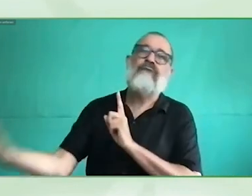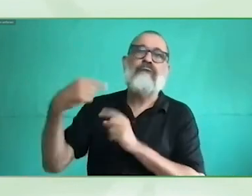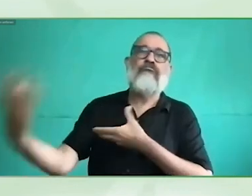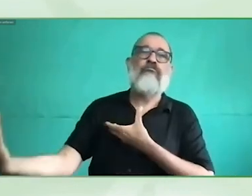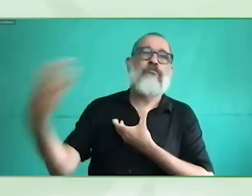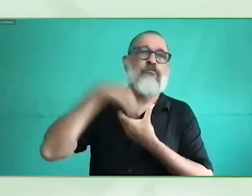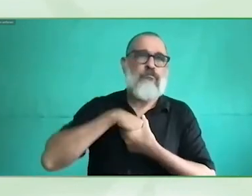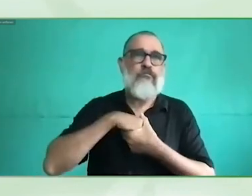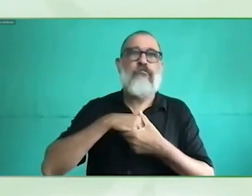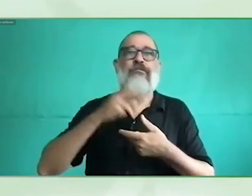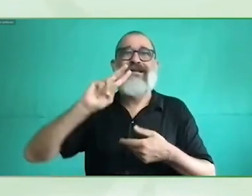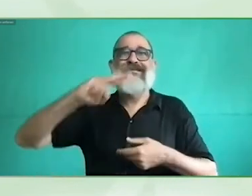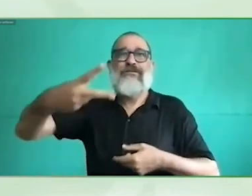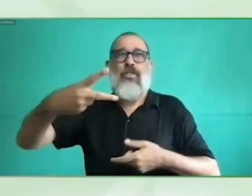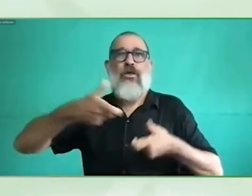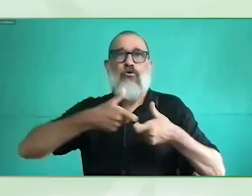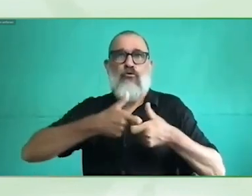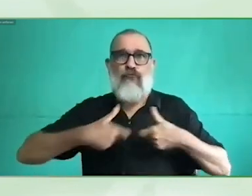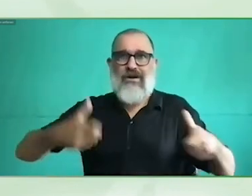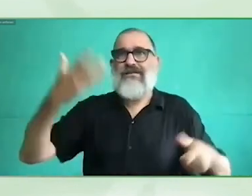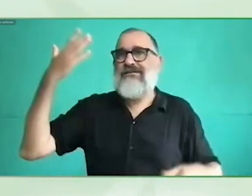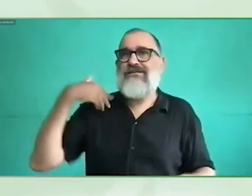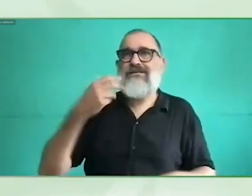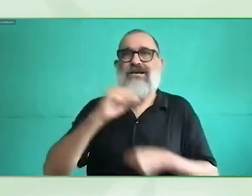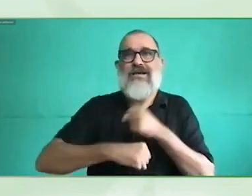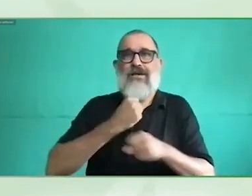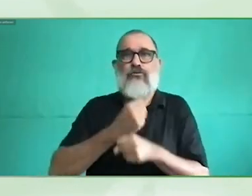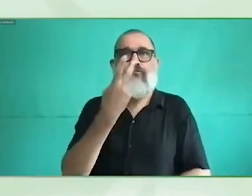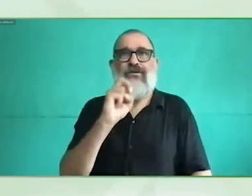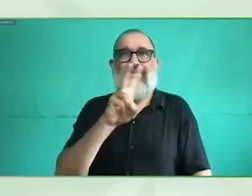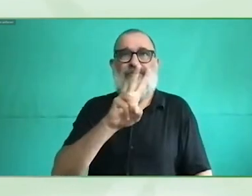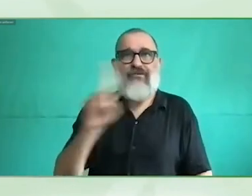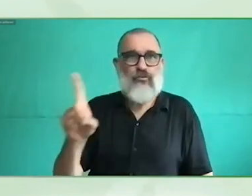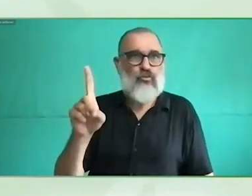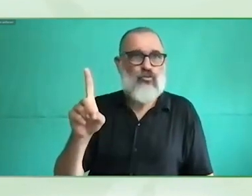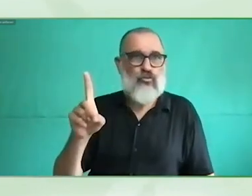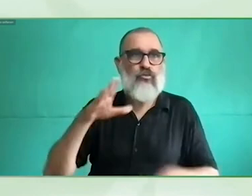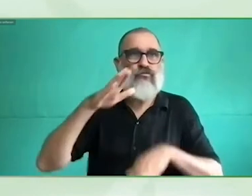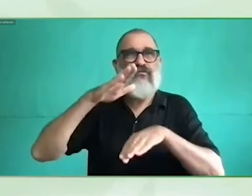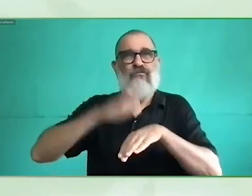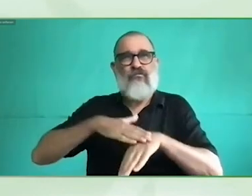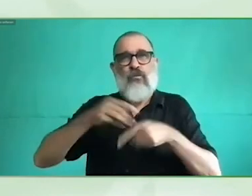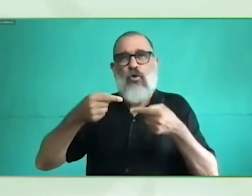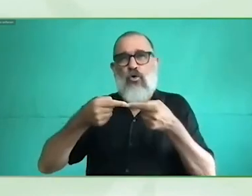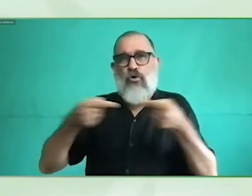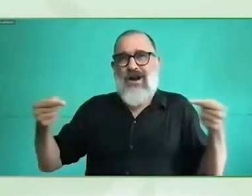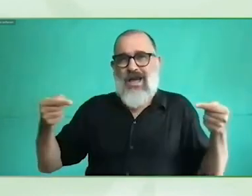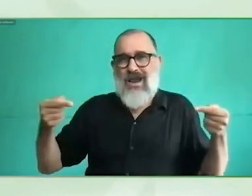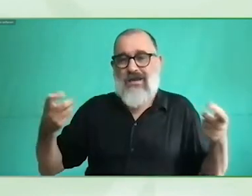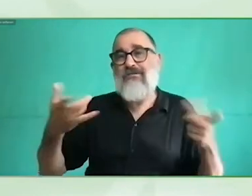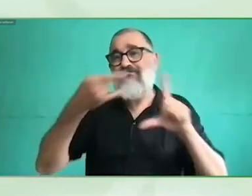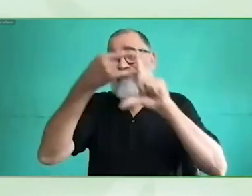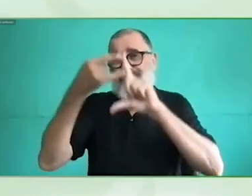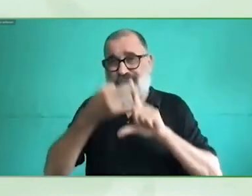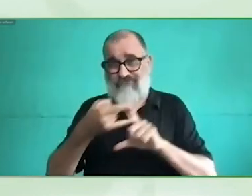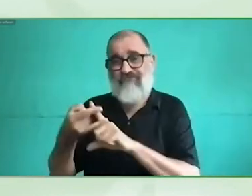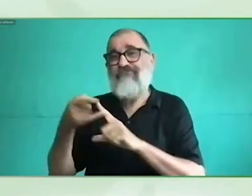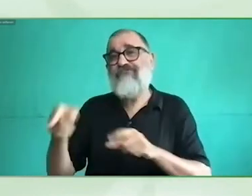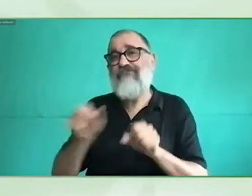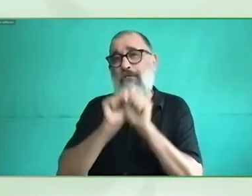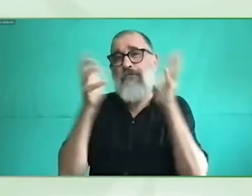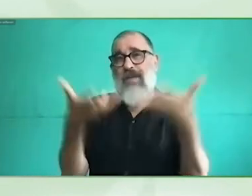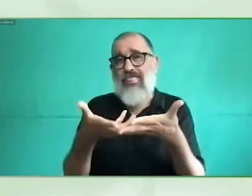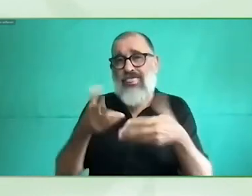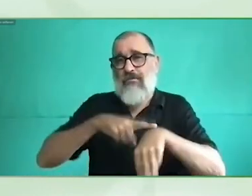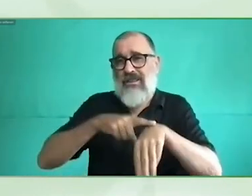los quiero invitar también mañana a la sesión sobre soluciones de vivienda para personas con discapacidad en esta misma sala que va a ser moderada